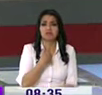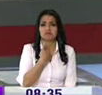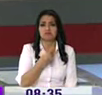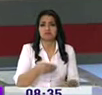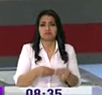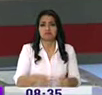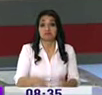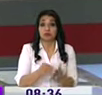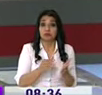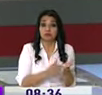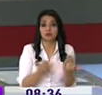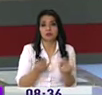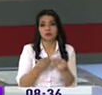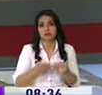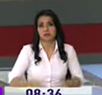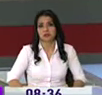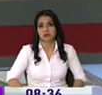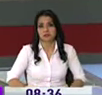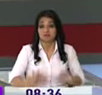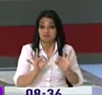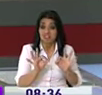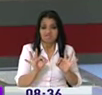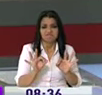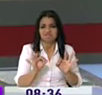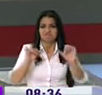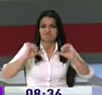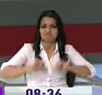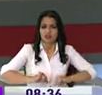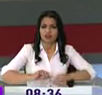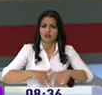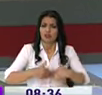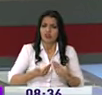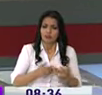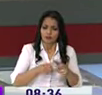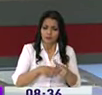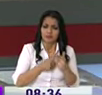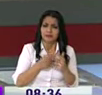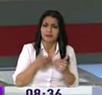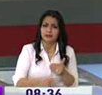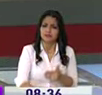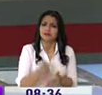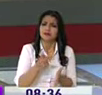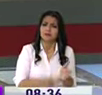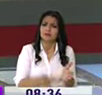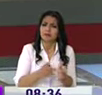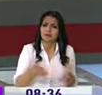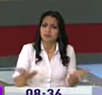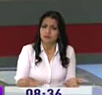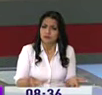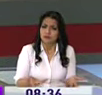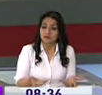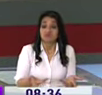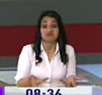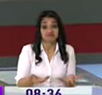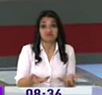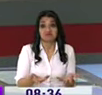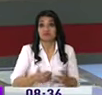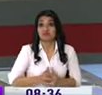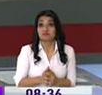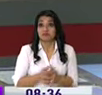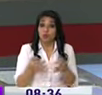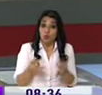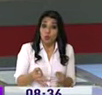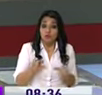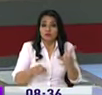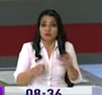que hoy no está en las mejores condiciones. ¿Cómo nació? ¿Qué pasó? ¿Qué expectativas? ¿Cuántas de ellas se han cumplido en